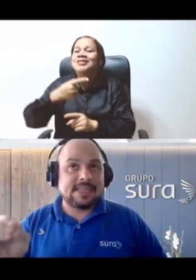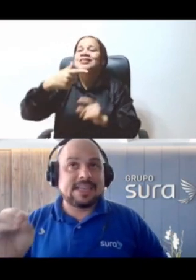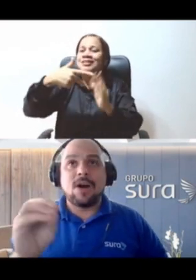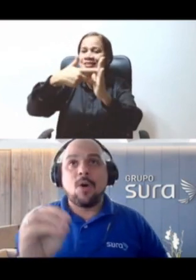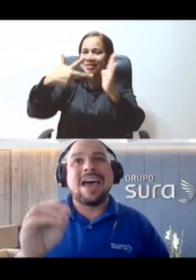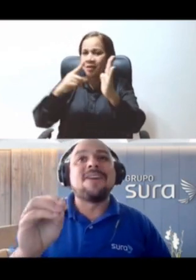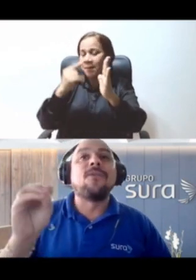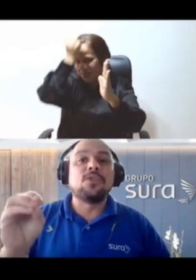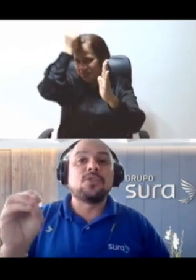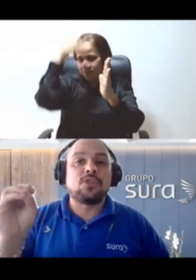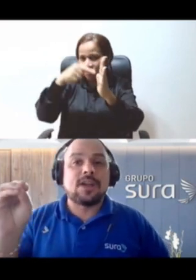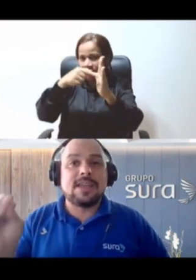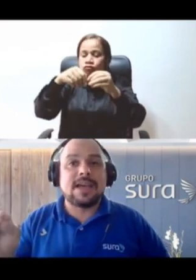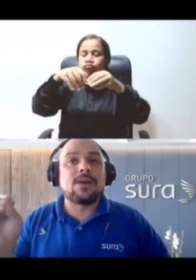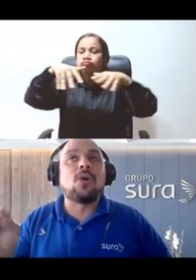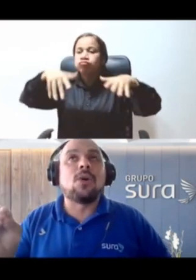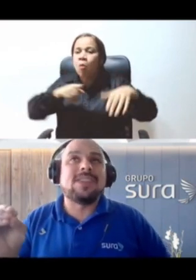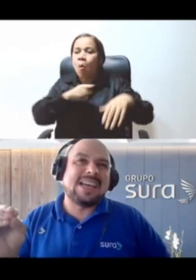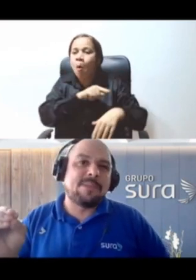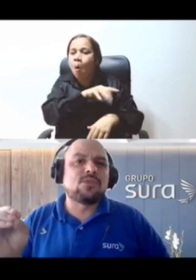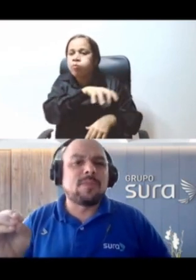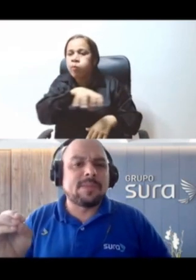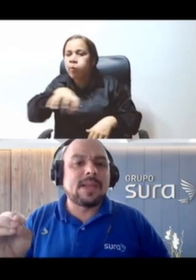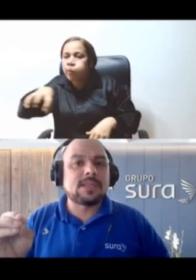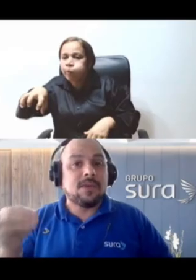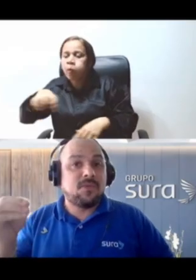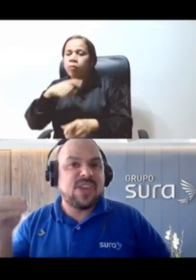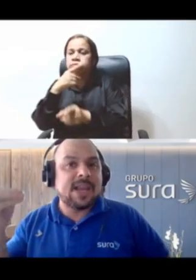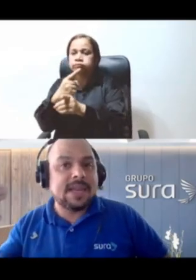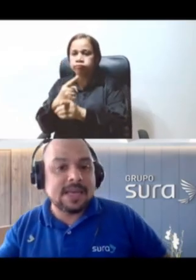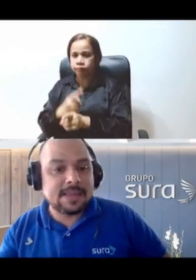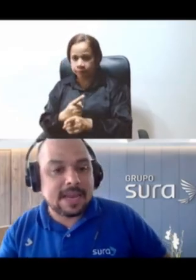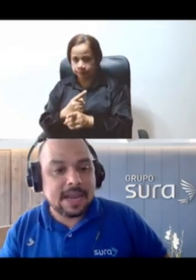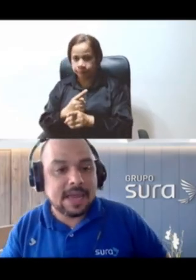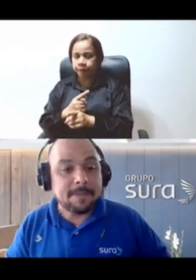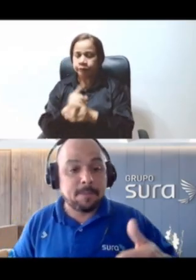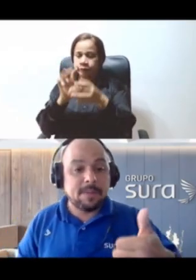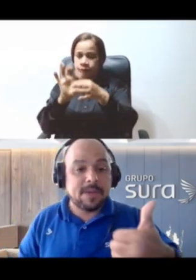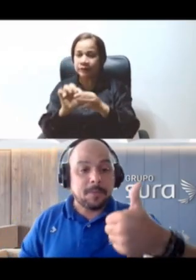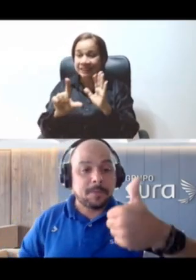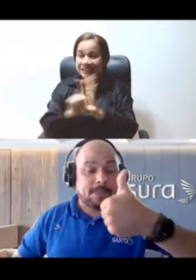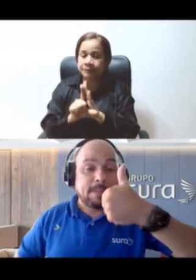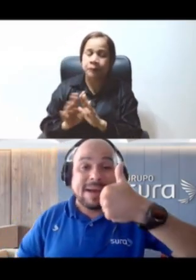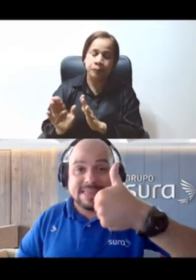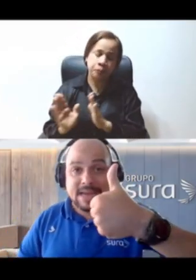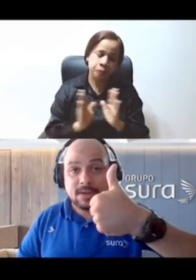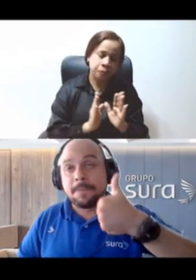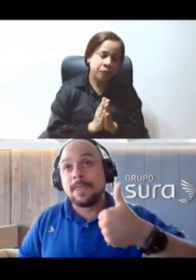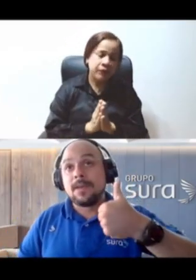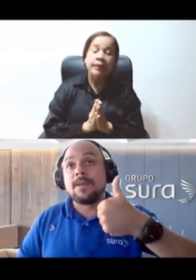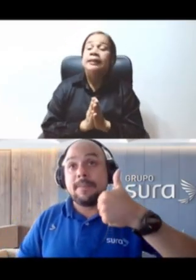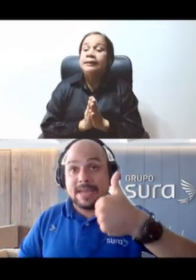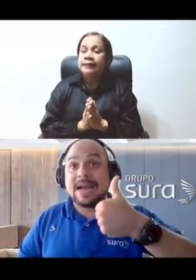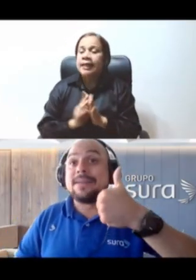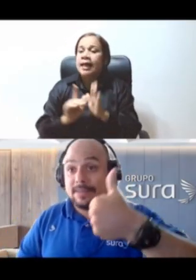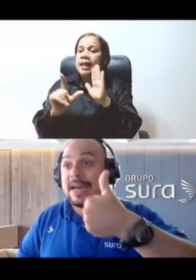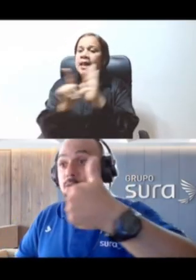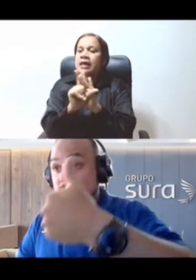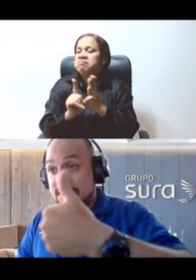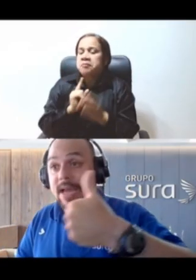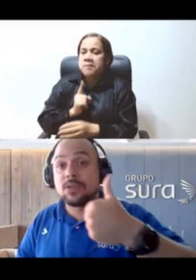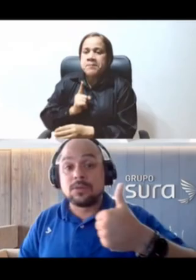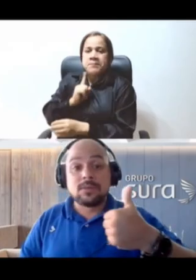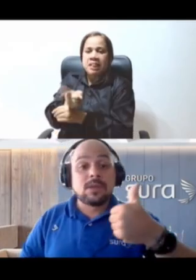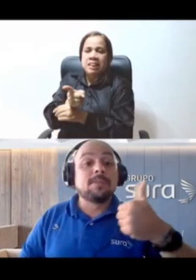la característica o la funcionalidad o digámoslo más bien así, finalidad de la ley? Primero, mandar.